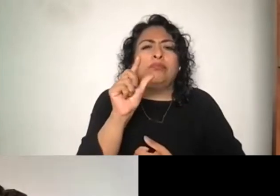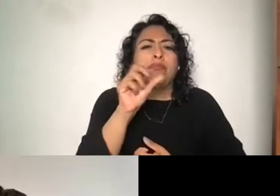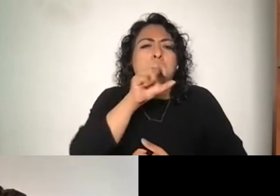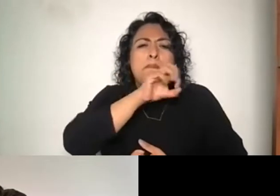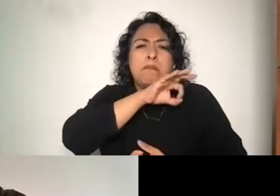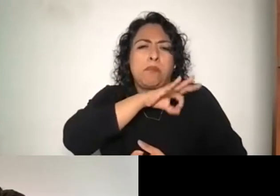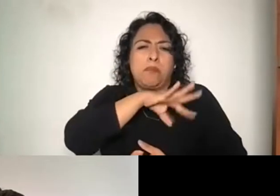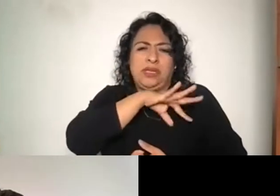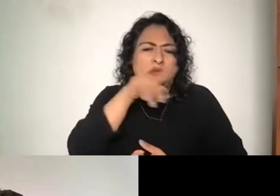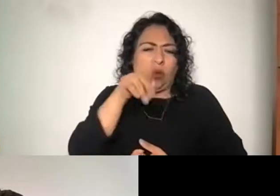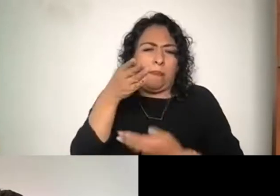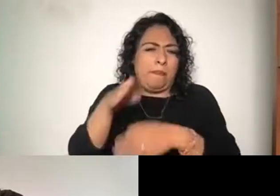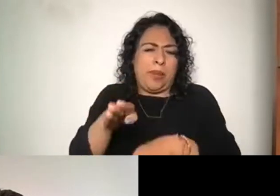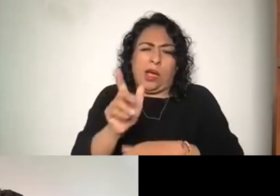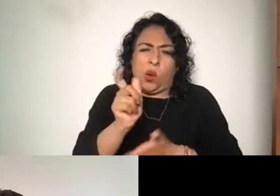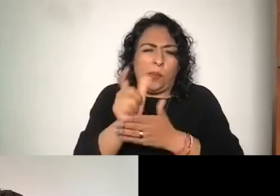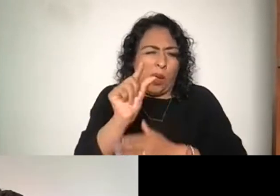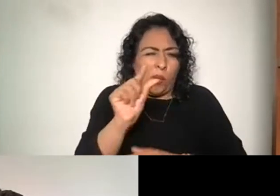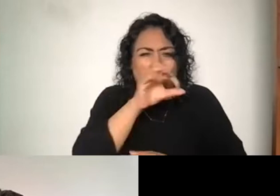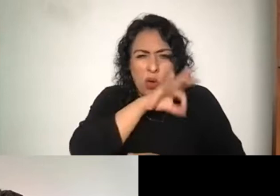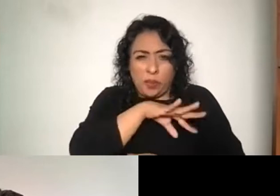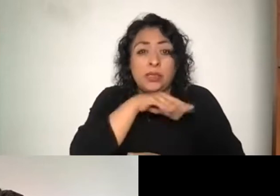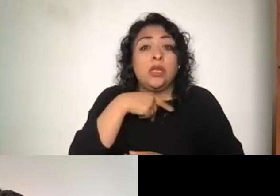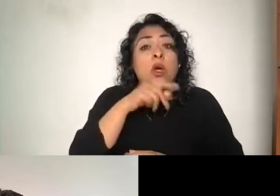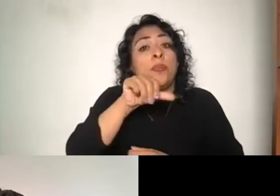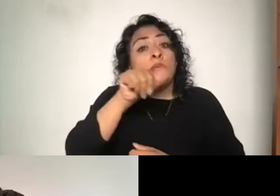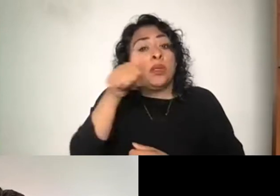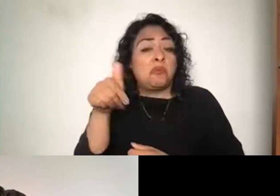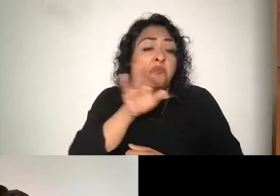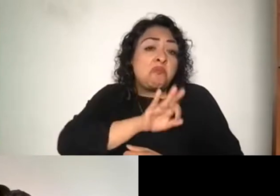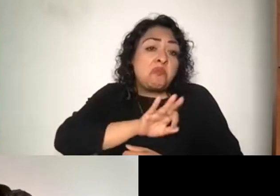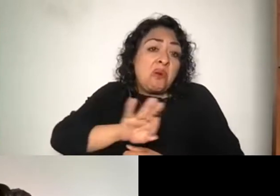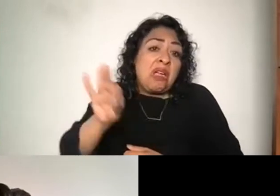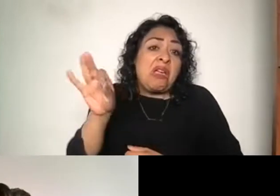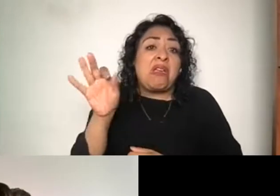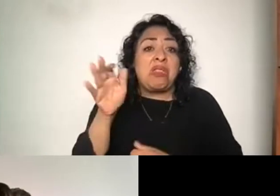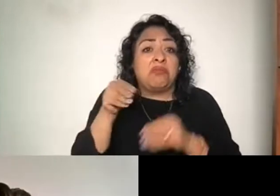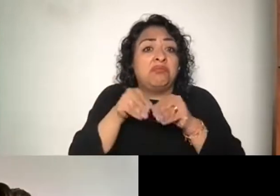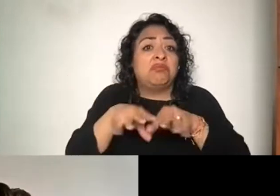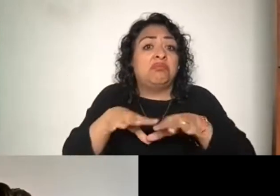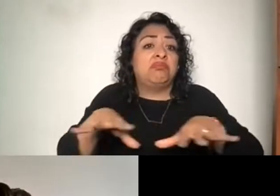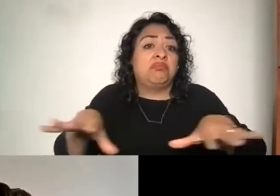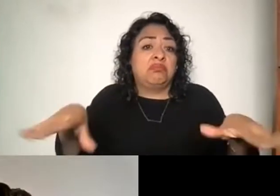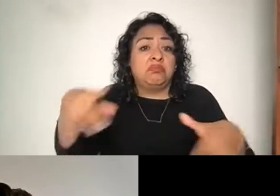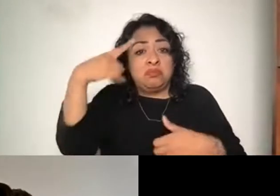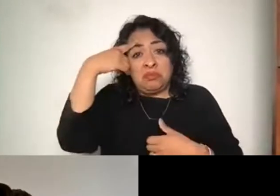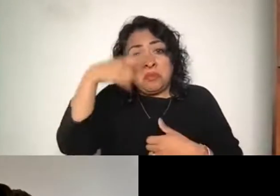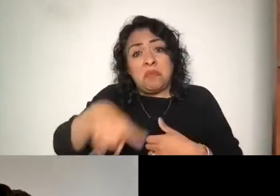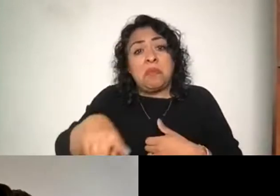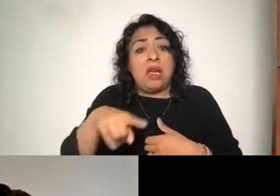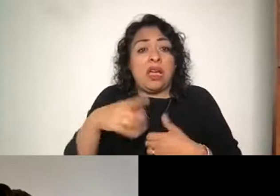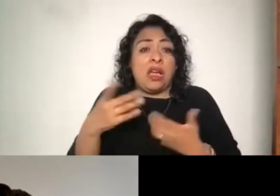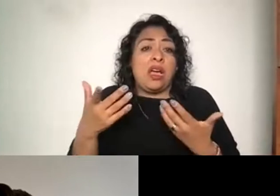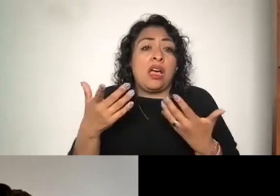comisión bancaria y lo demás es una posibilidad de que expandan su posibilidad